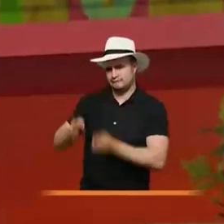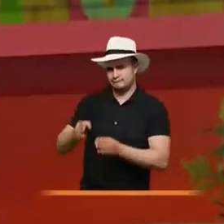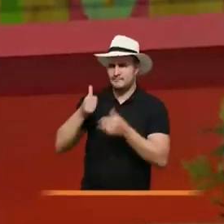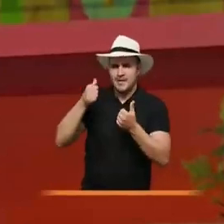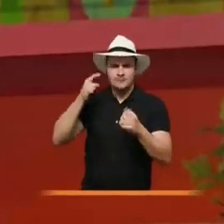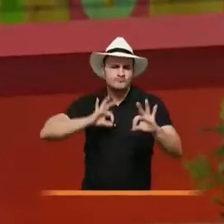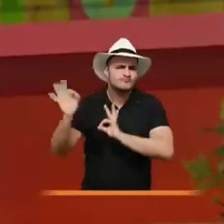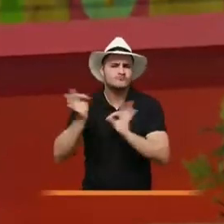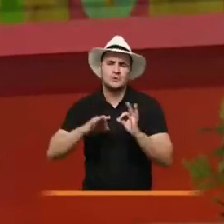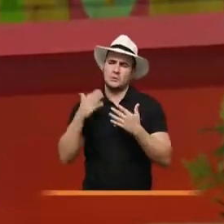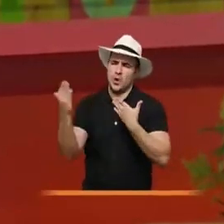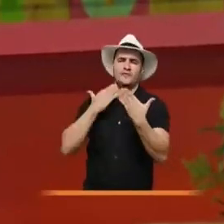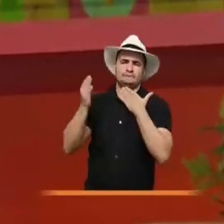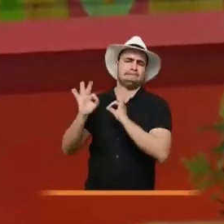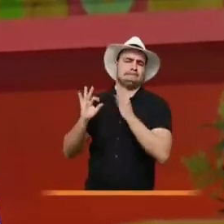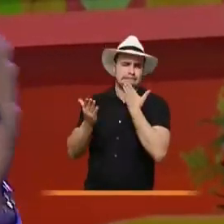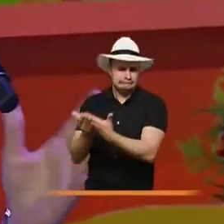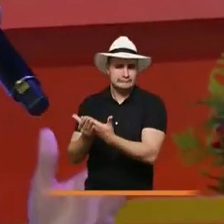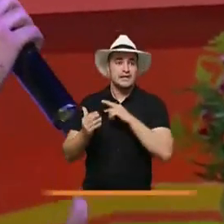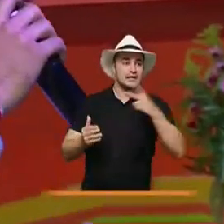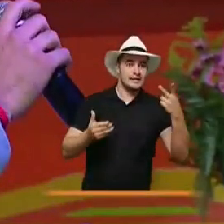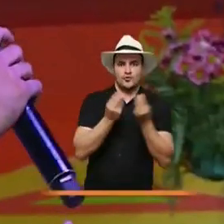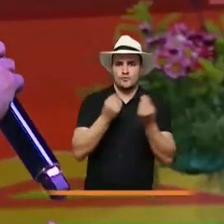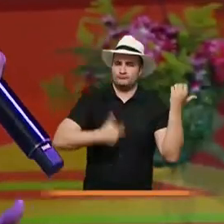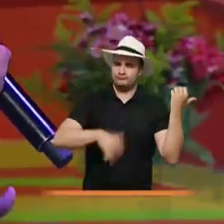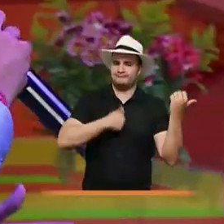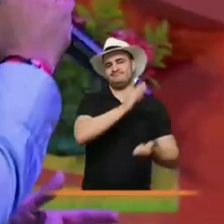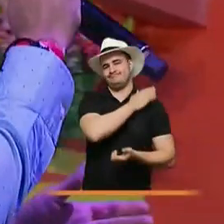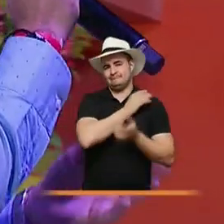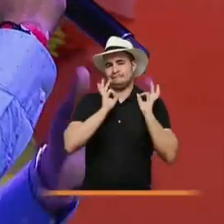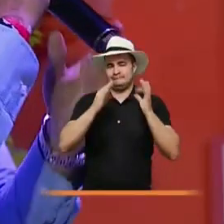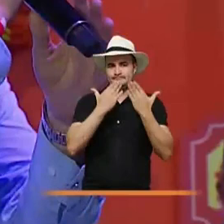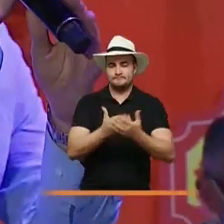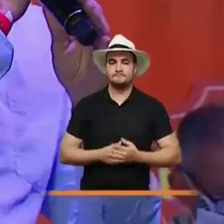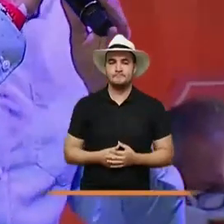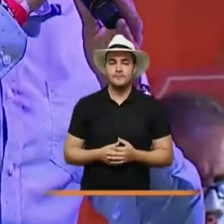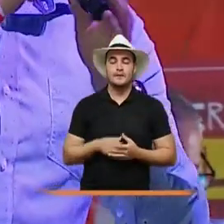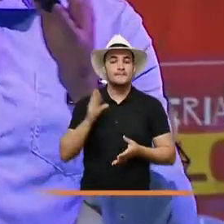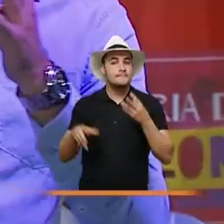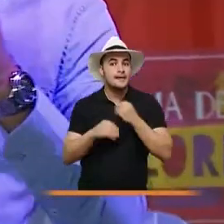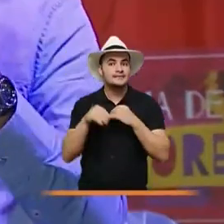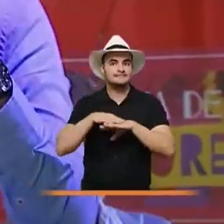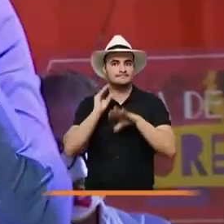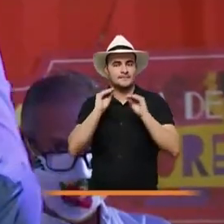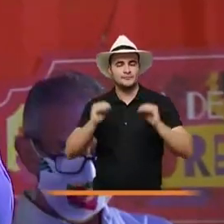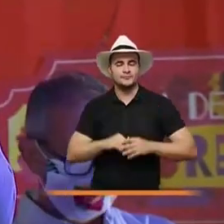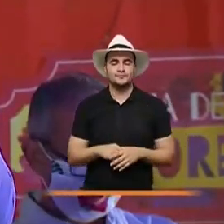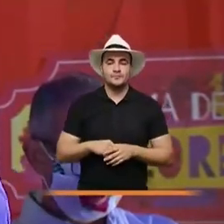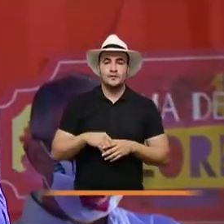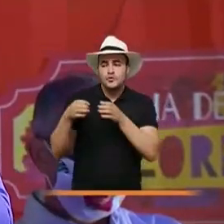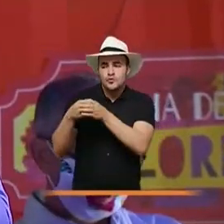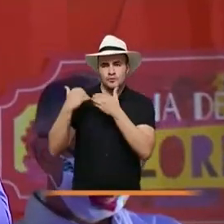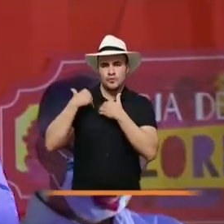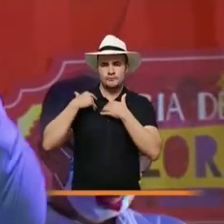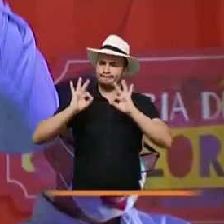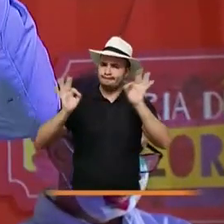por hacer esto posible adicionalmente hay que informar que el buró con el muro hicimos